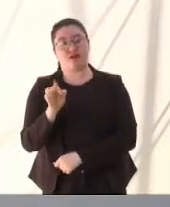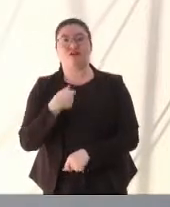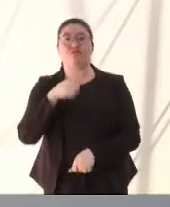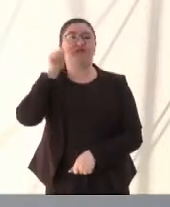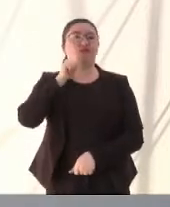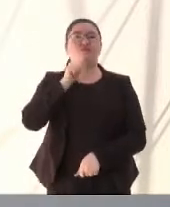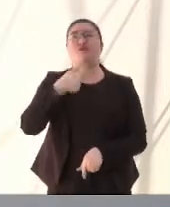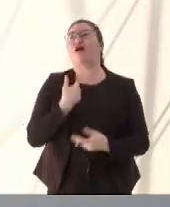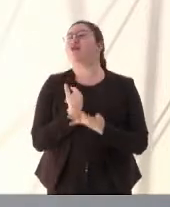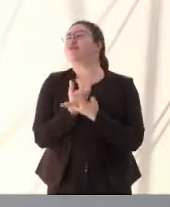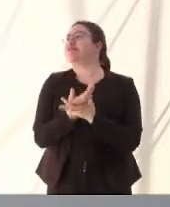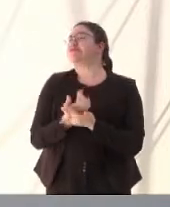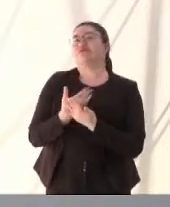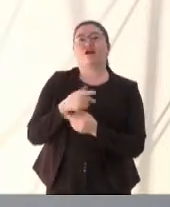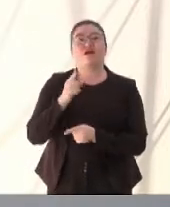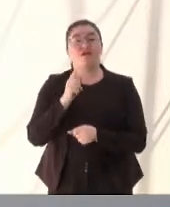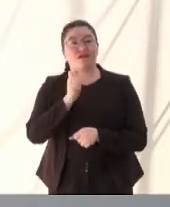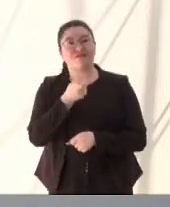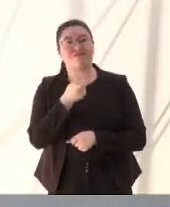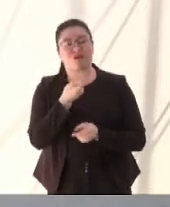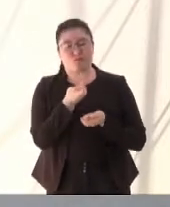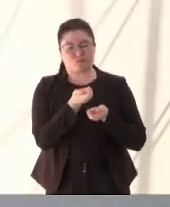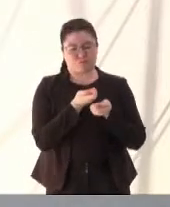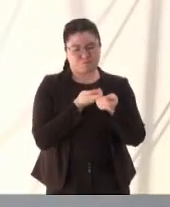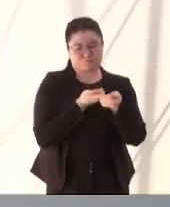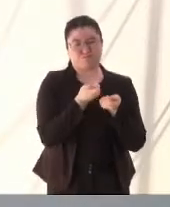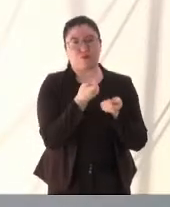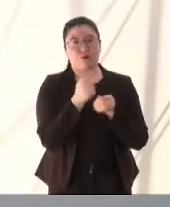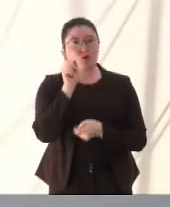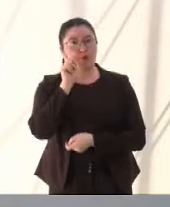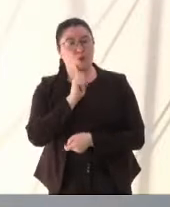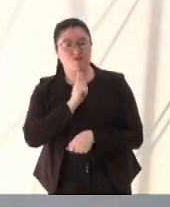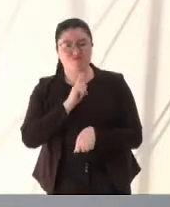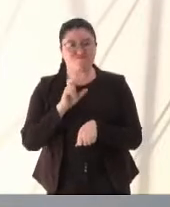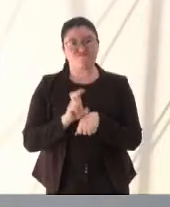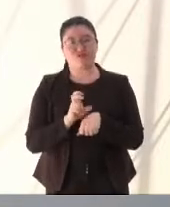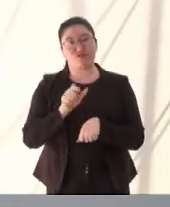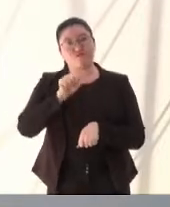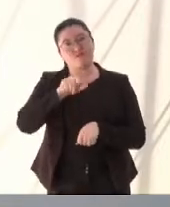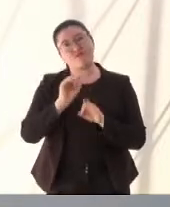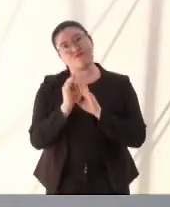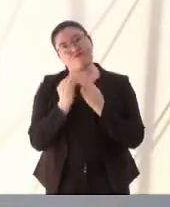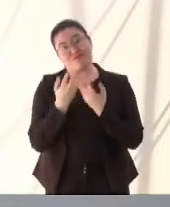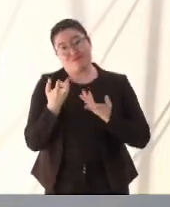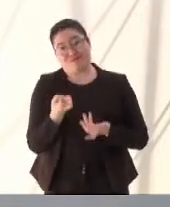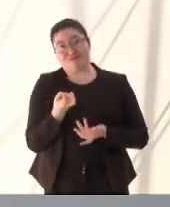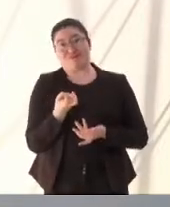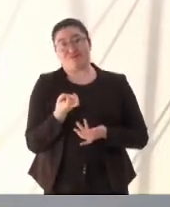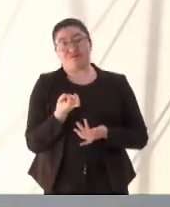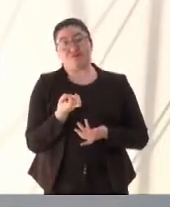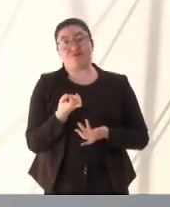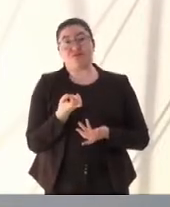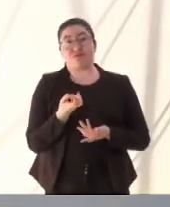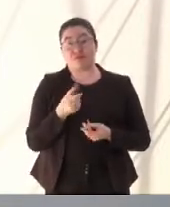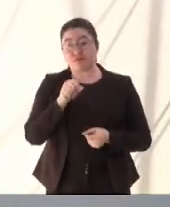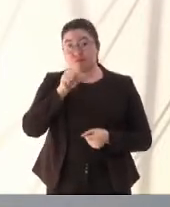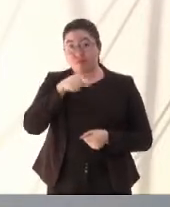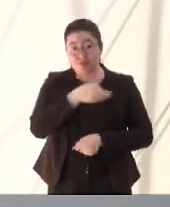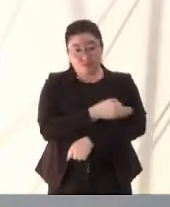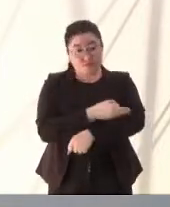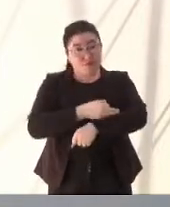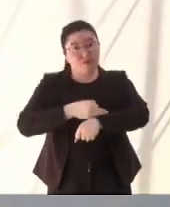en muchas ocasiones representa el dominio patriarcal pues, del ingreso y, del patrimonio de la